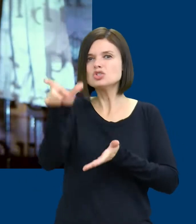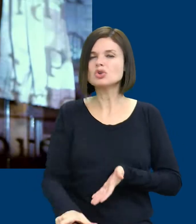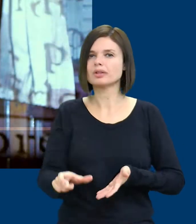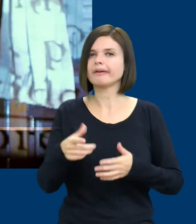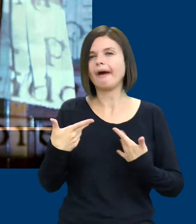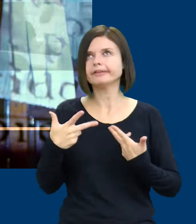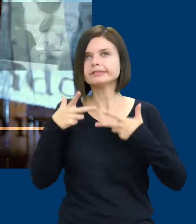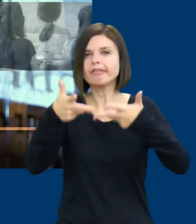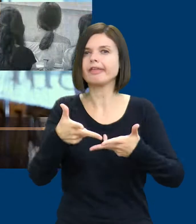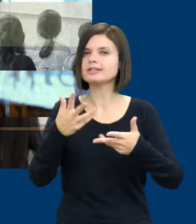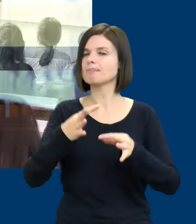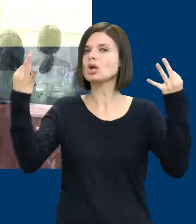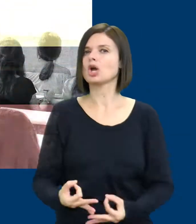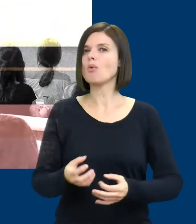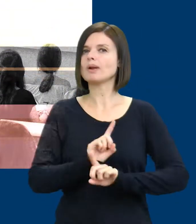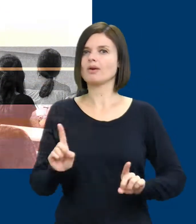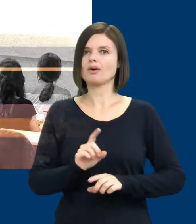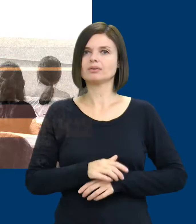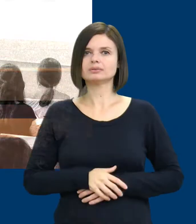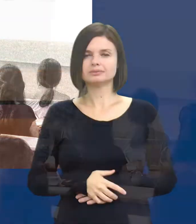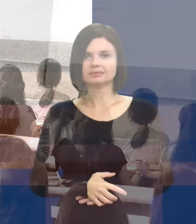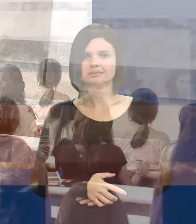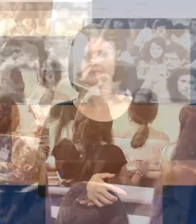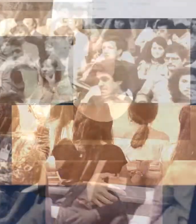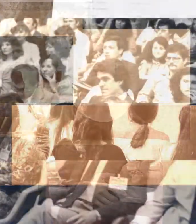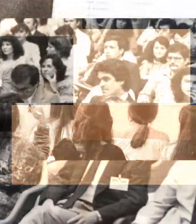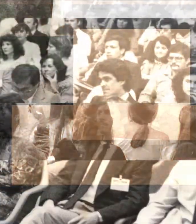esto se dice pero no se concreta.